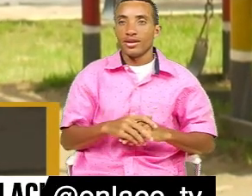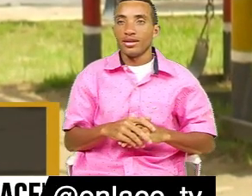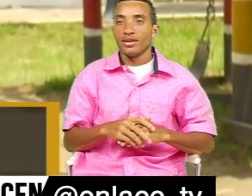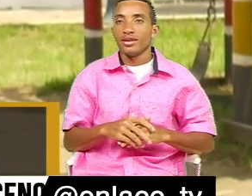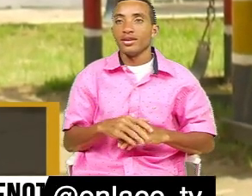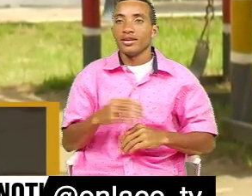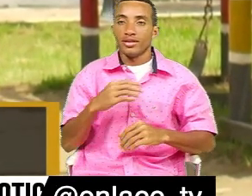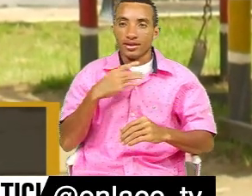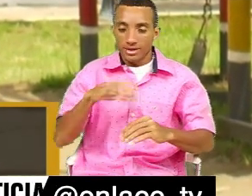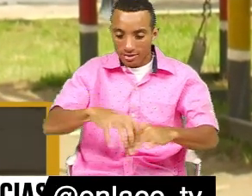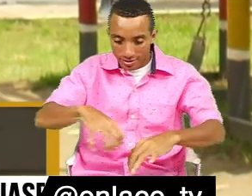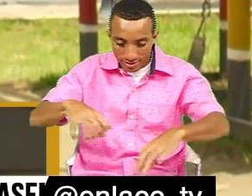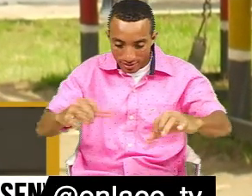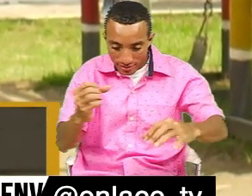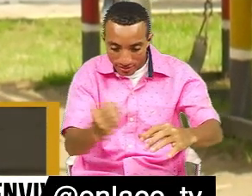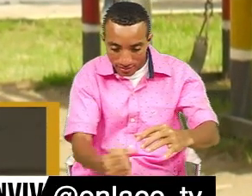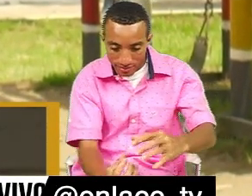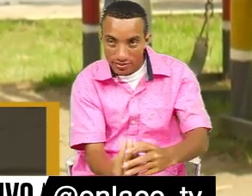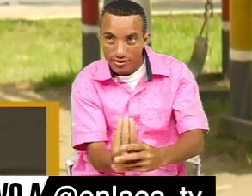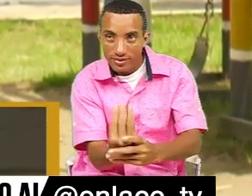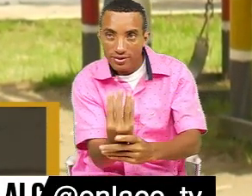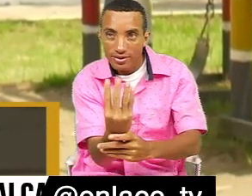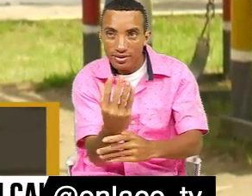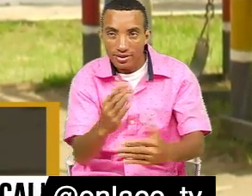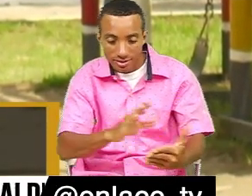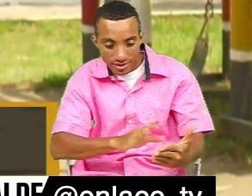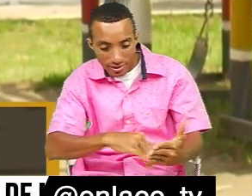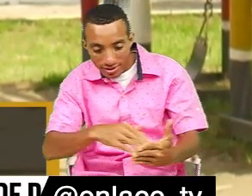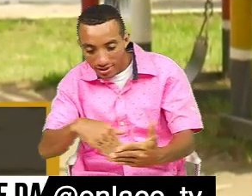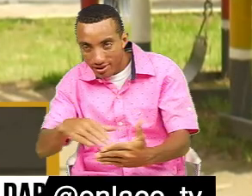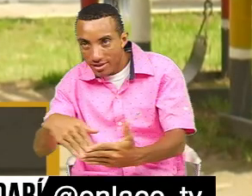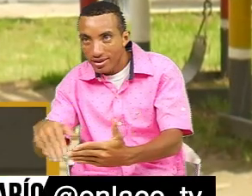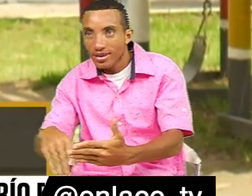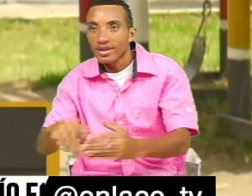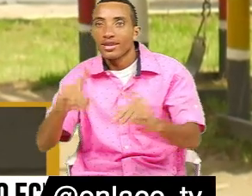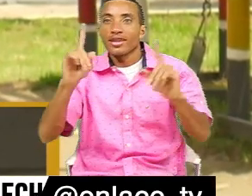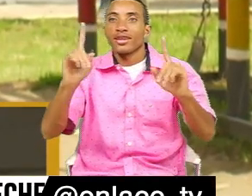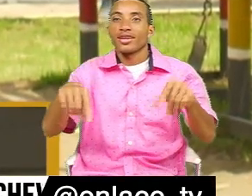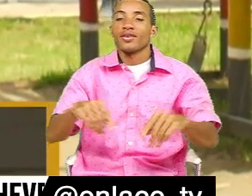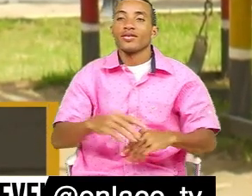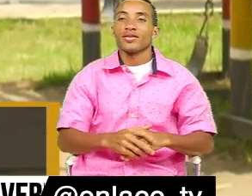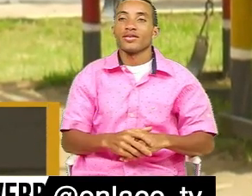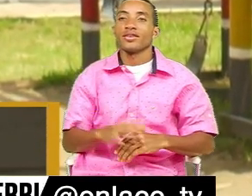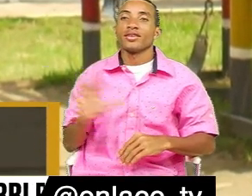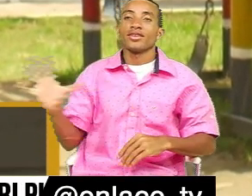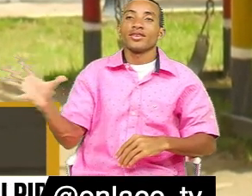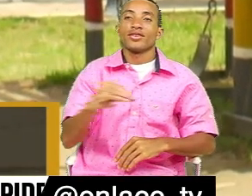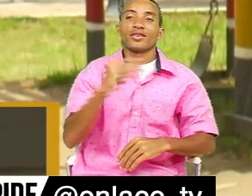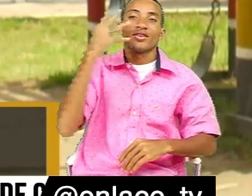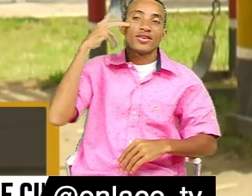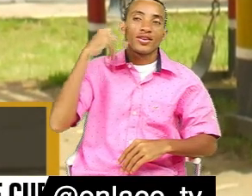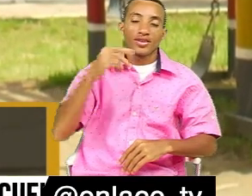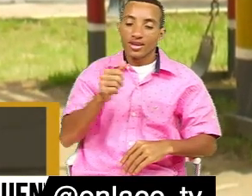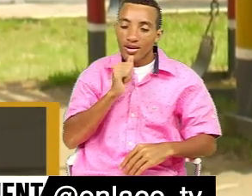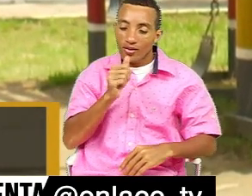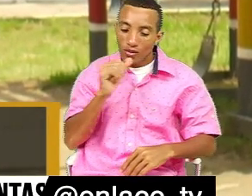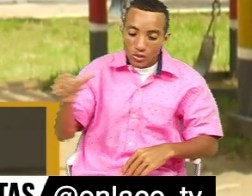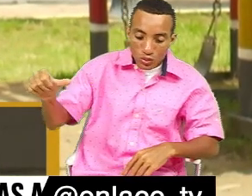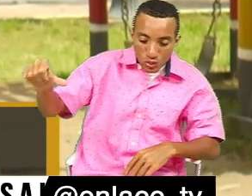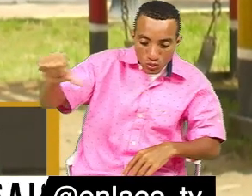estábamos plantando plantas, pintando los andenes y todos los días vamos a echarle agua a